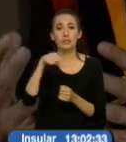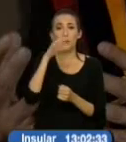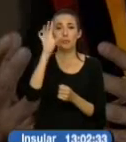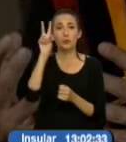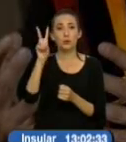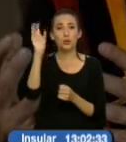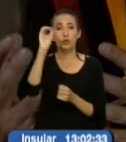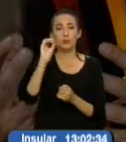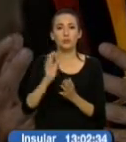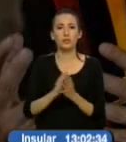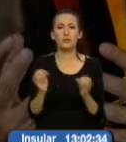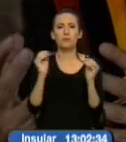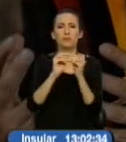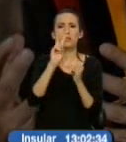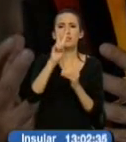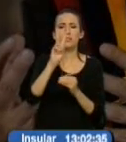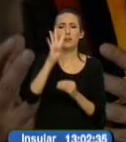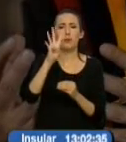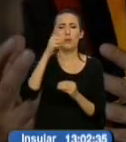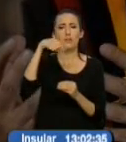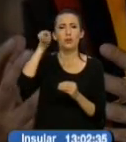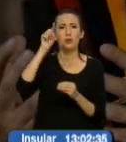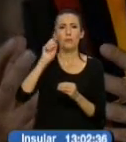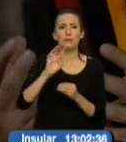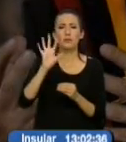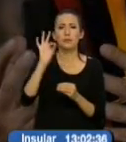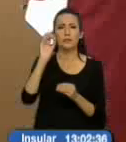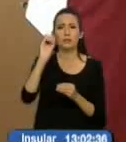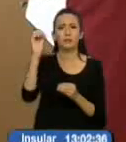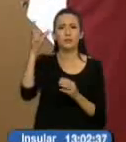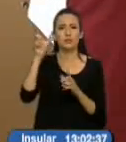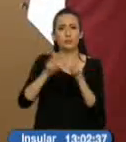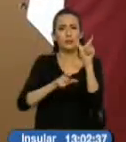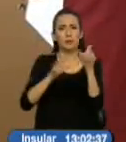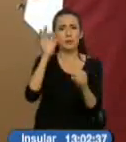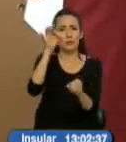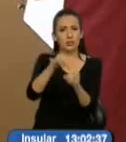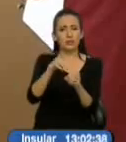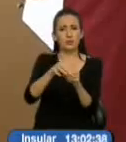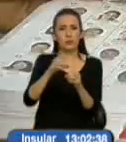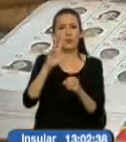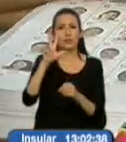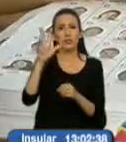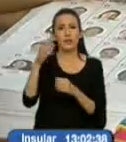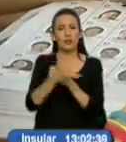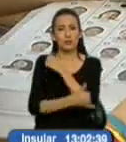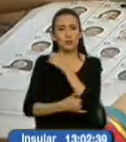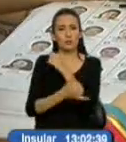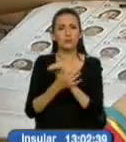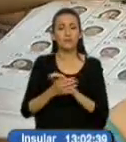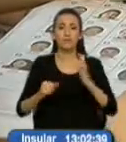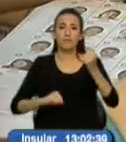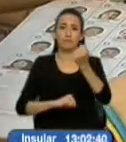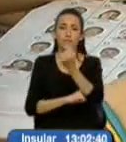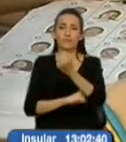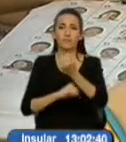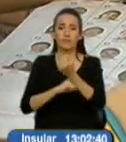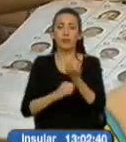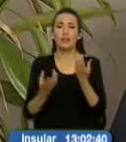apoyo. Más de 4.900.000 personas votaron por Alianza País. La estabilidad política fue respaldada en las últimas elecciones